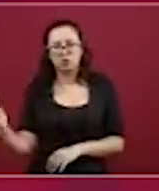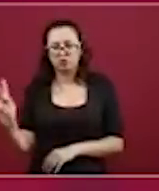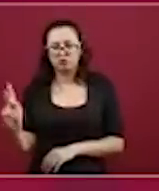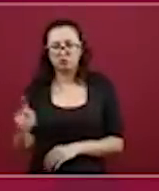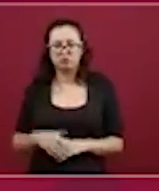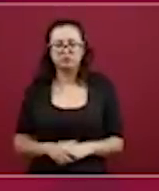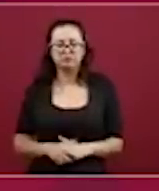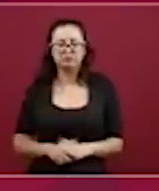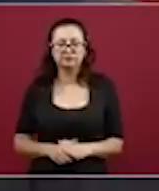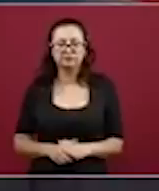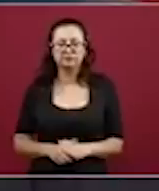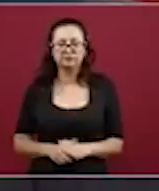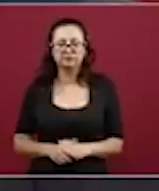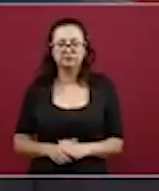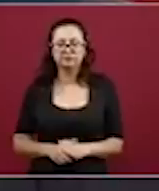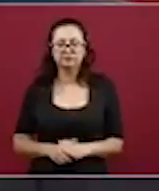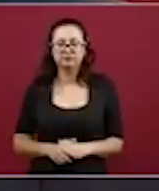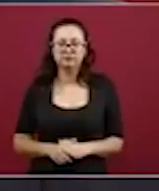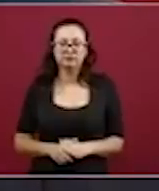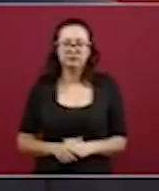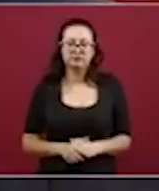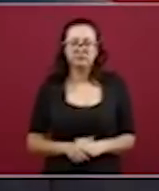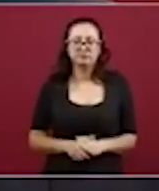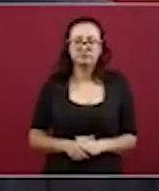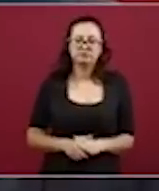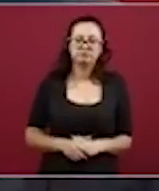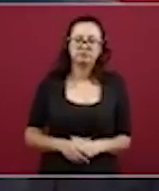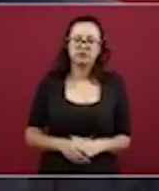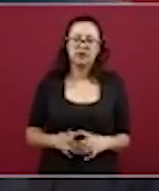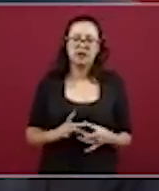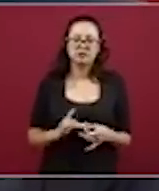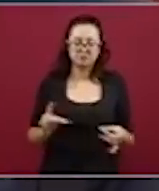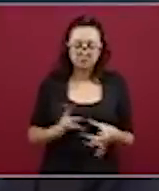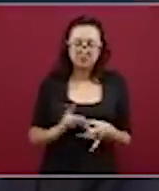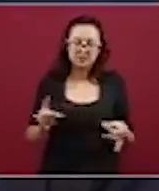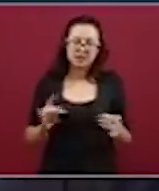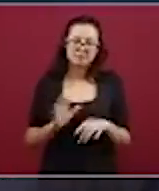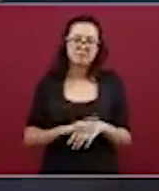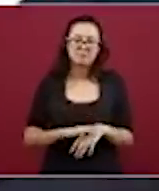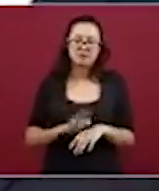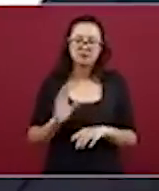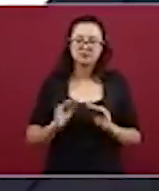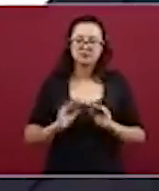decirlo con toda claridad, como se entiende mejor,